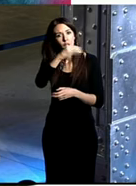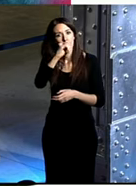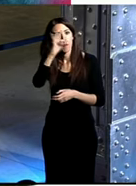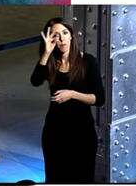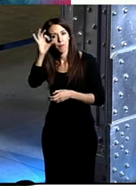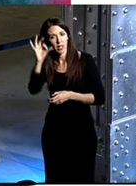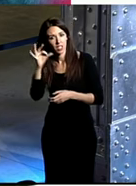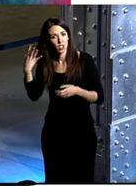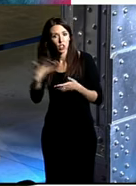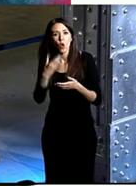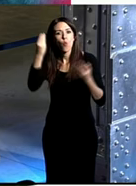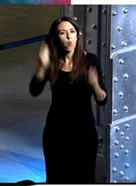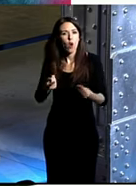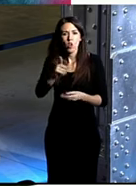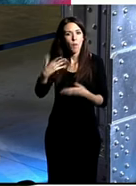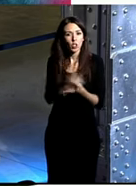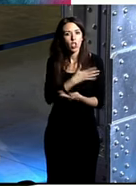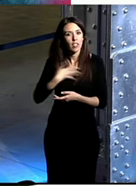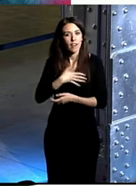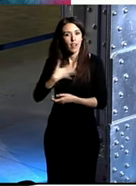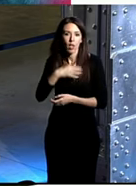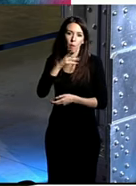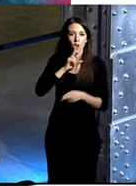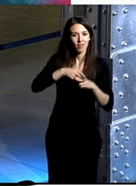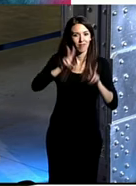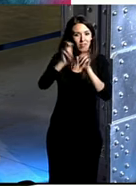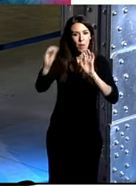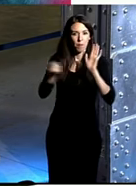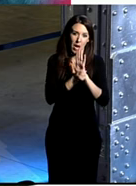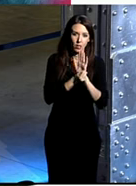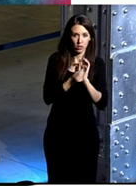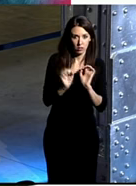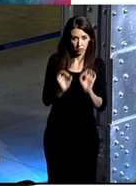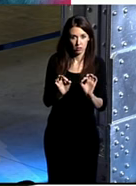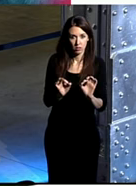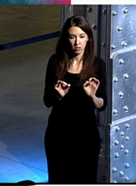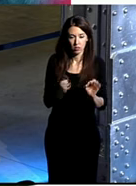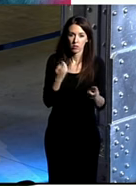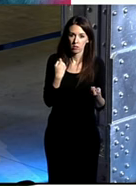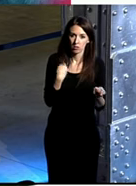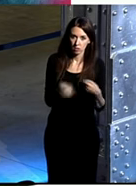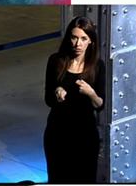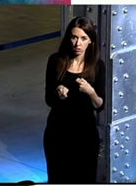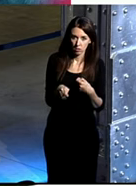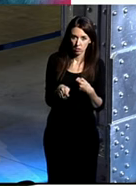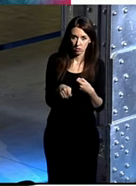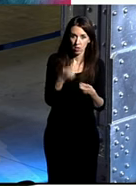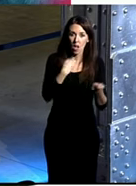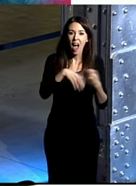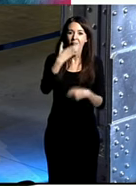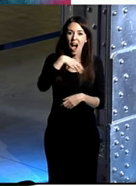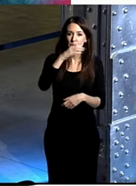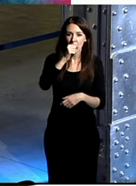demasiado buenos, pero todo el mundo quiere tenerlos, porque son Beats. Beat. Lo vendieron, se lo vendieron a